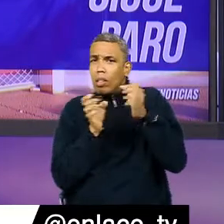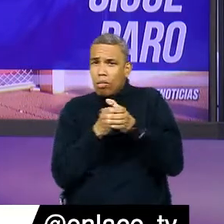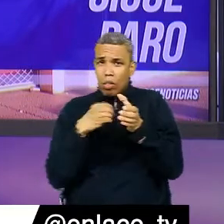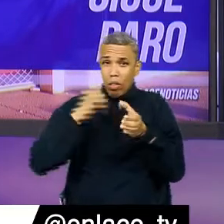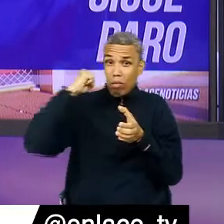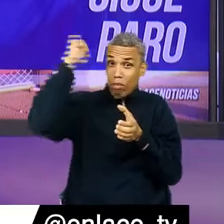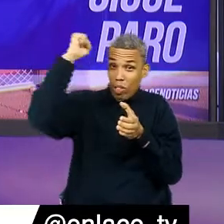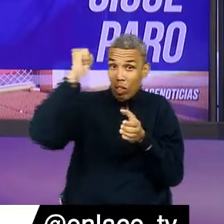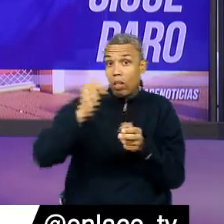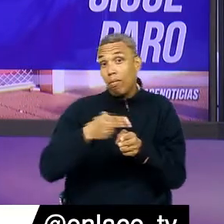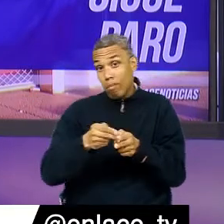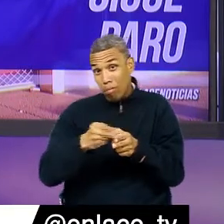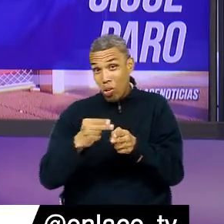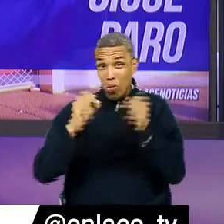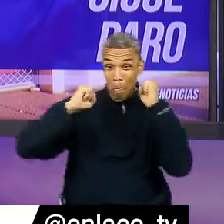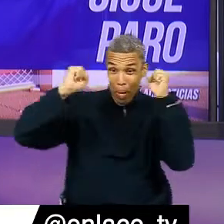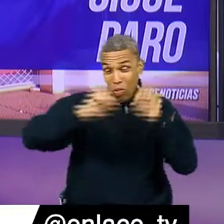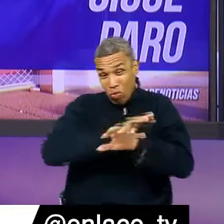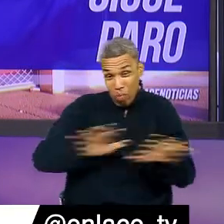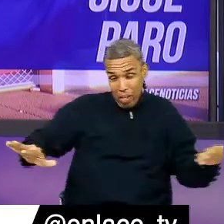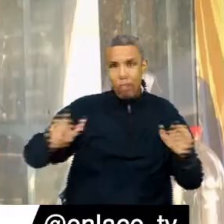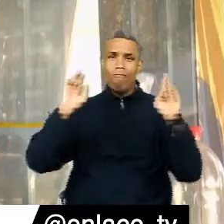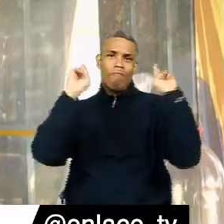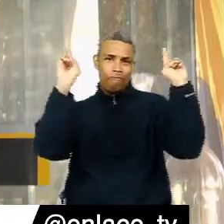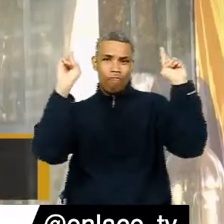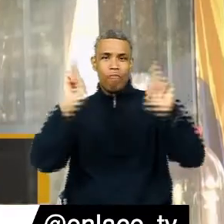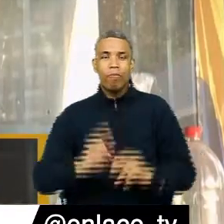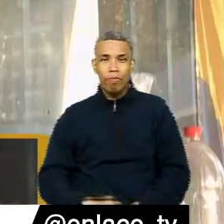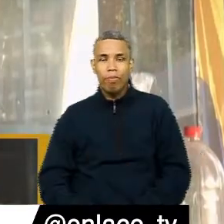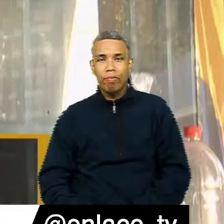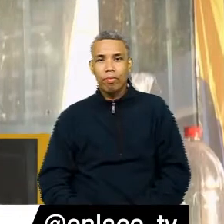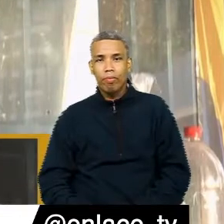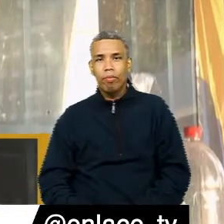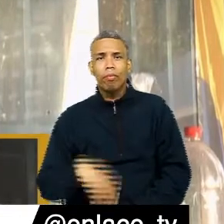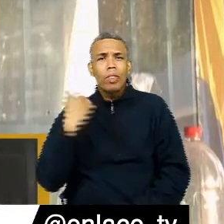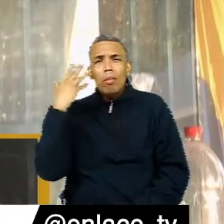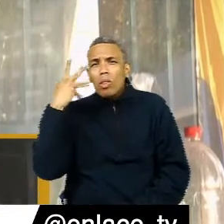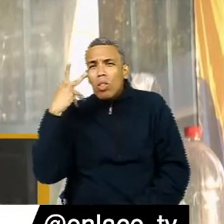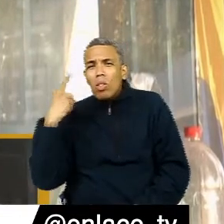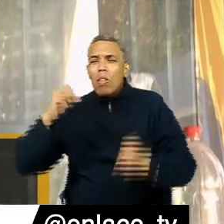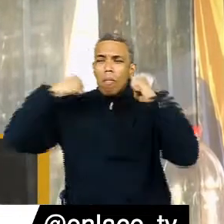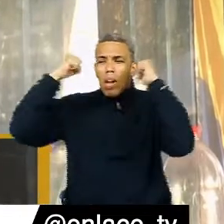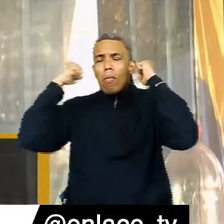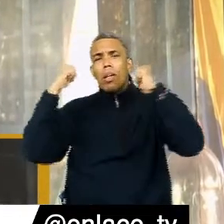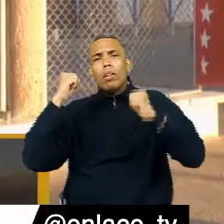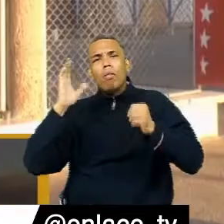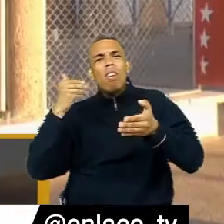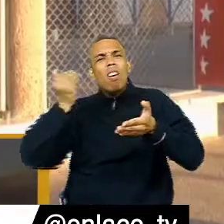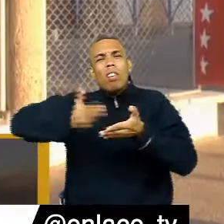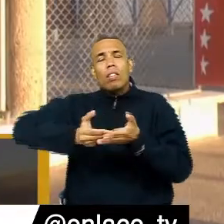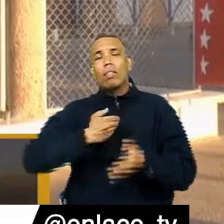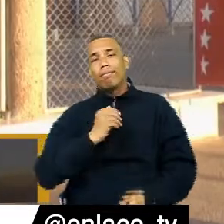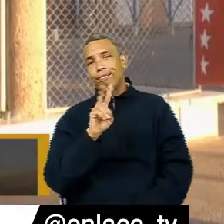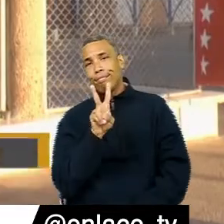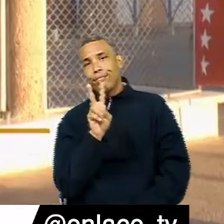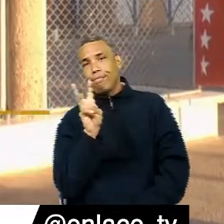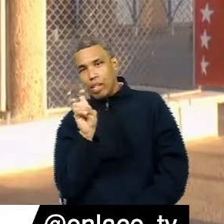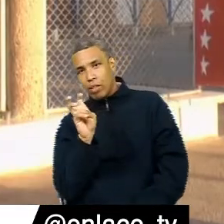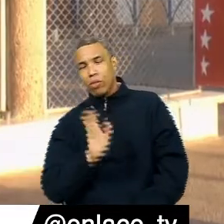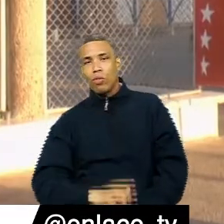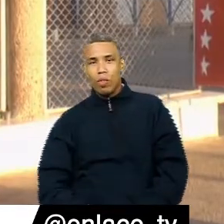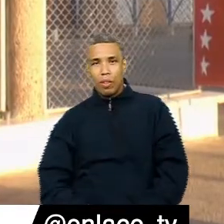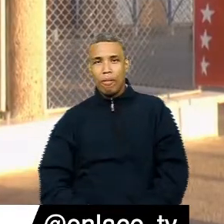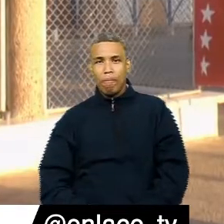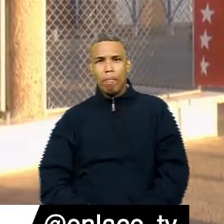para levantar el cese de actividades. Son 28 días los que se cumplen este lunes de cese de actividades en el SENA, a pesar de los